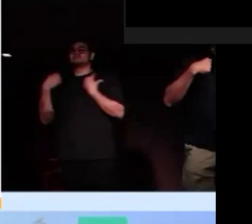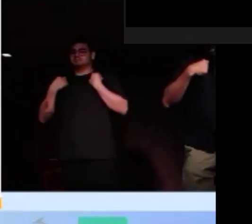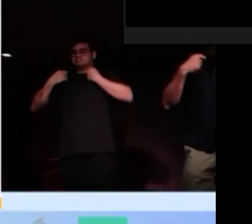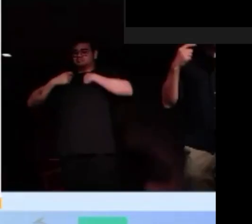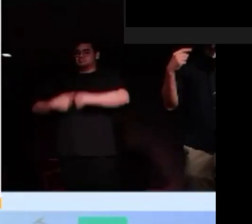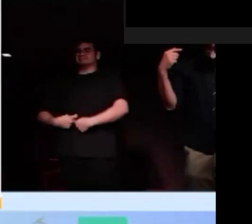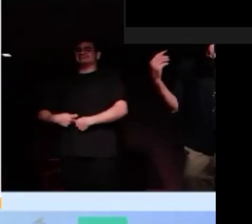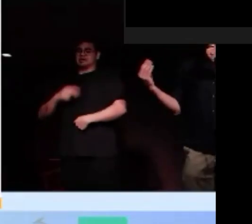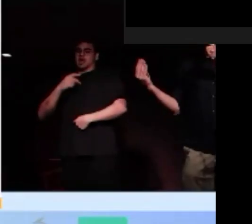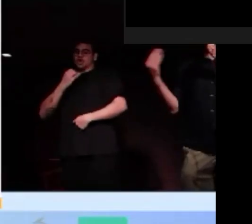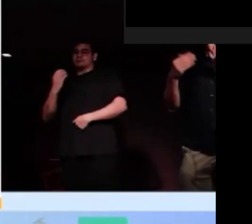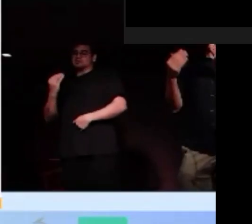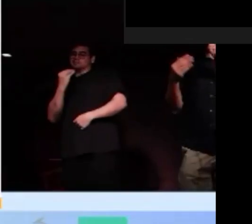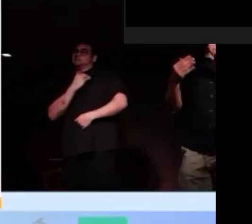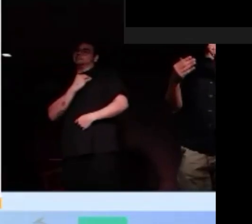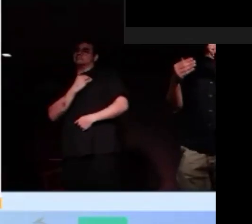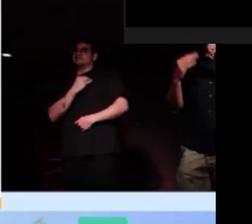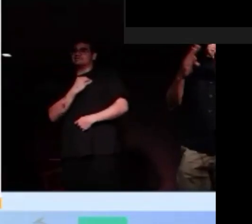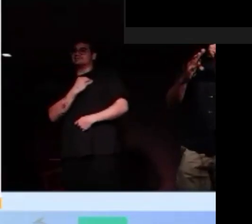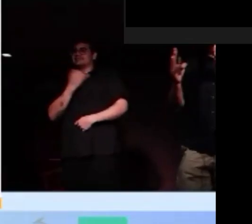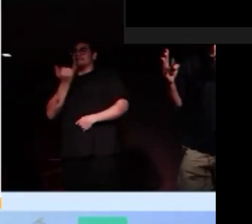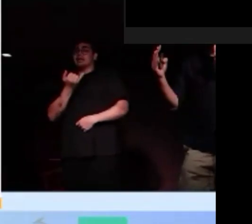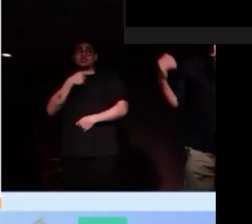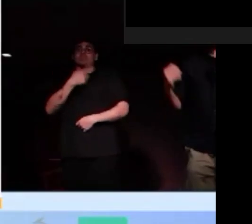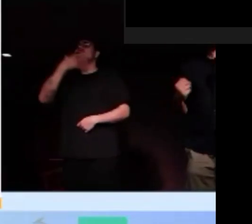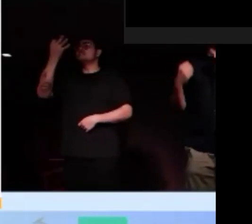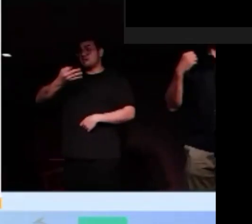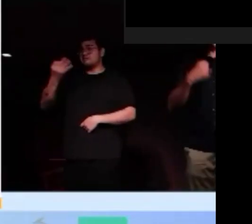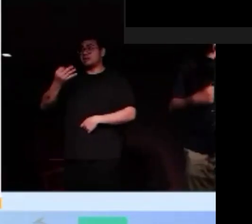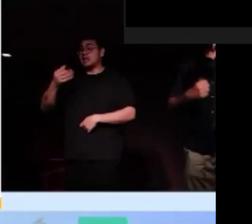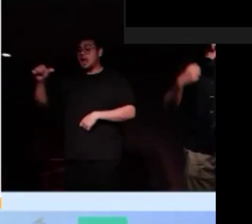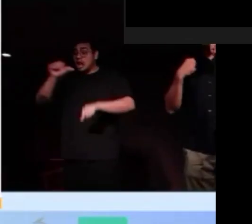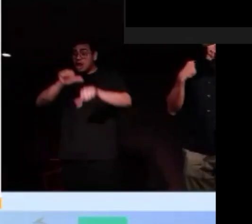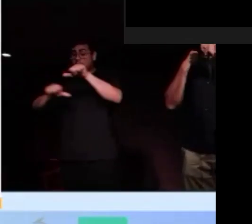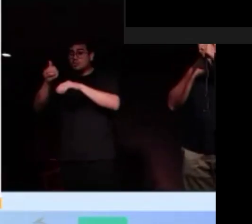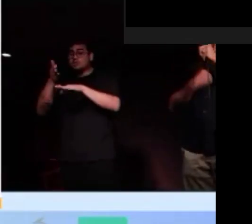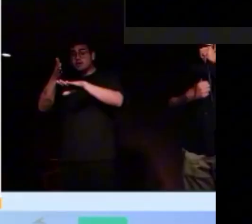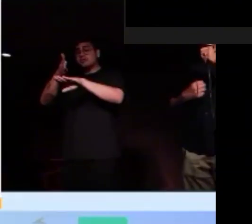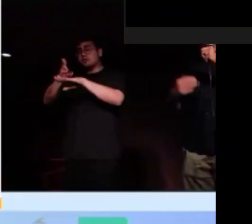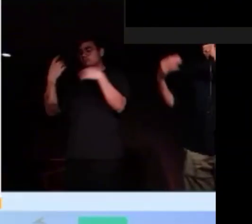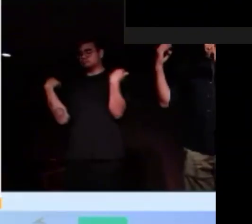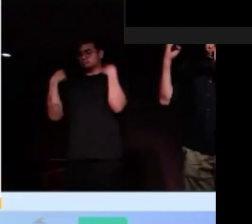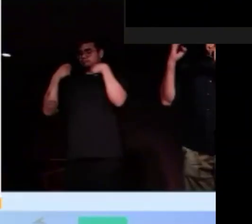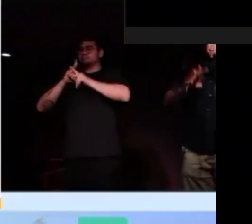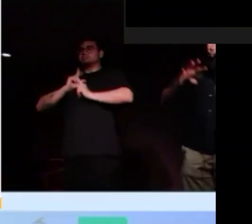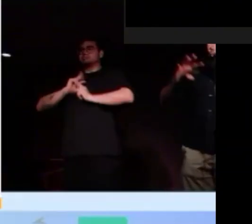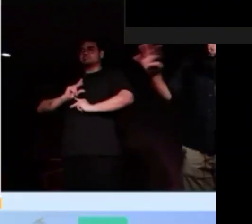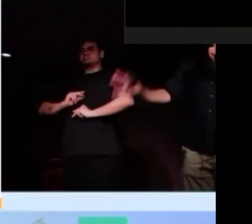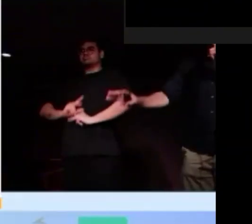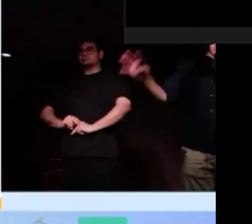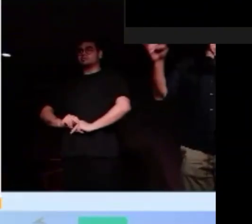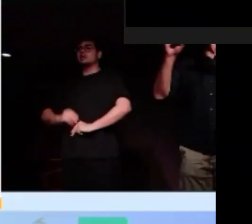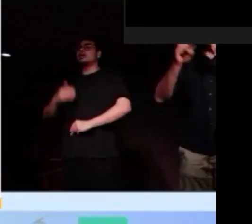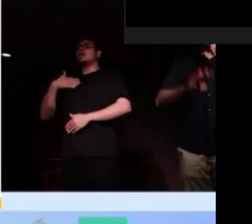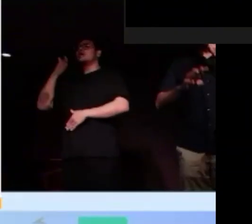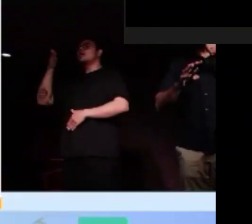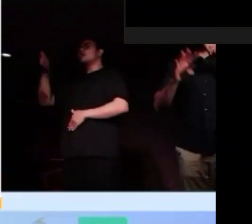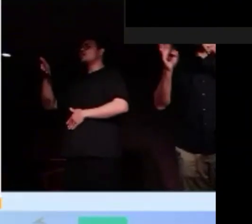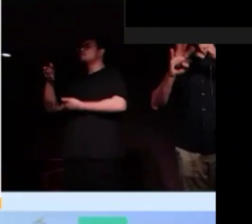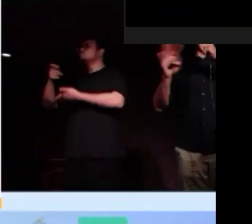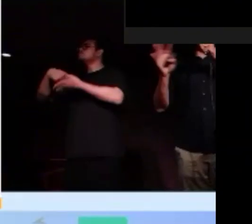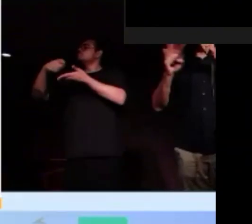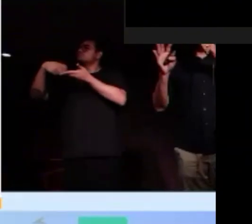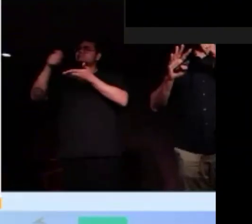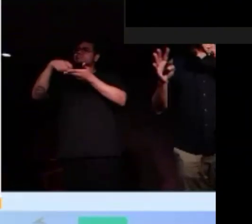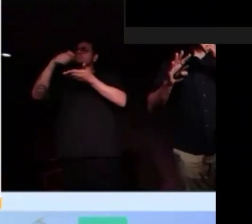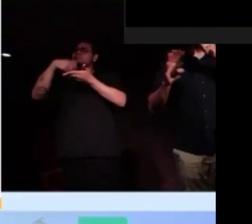nombre, entonces ellos entraban a un laboratorio en serio. O sea, se ponían el guardapolvo, iban al aula de teórica, o